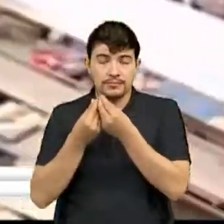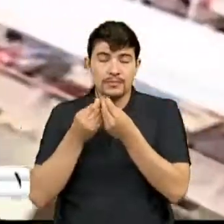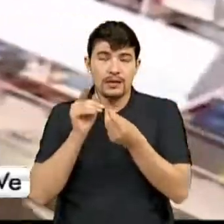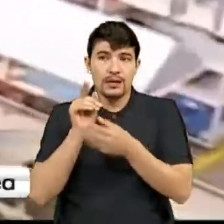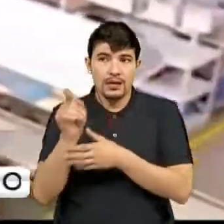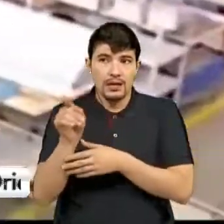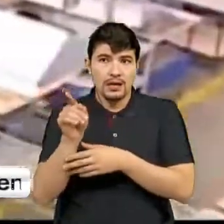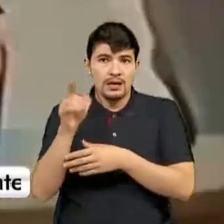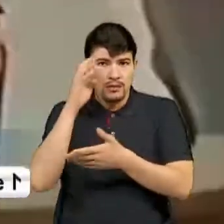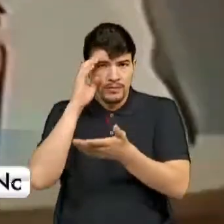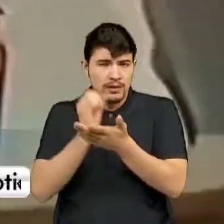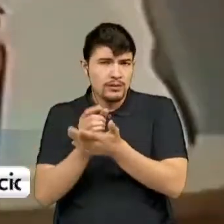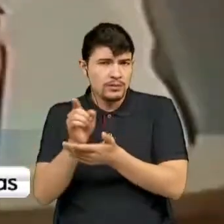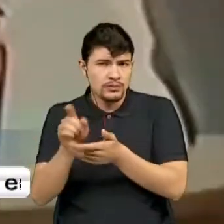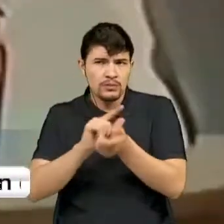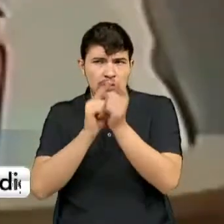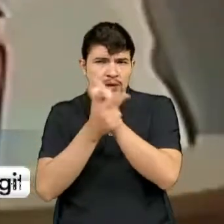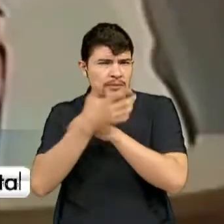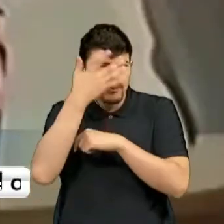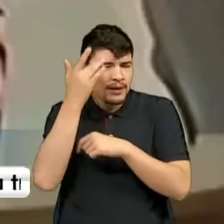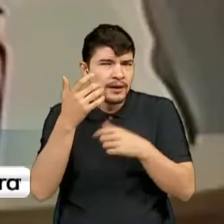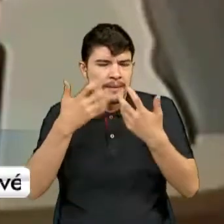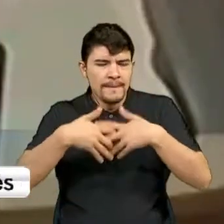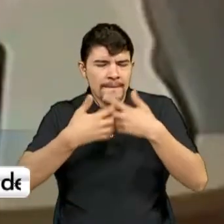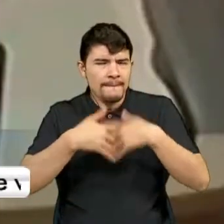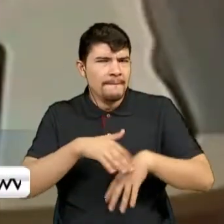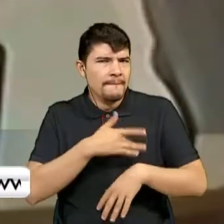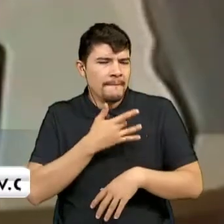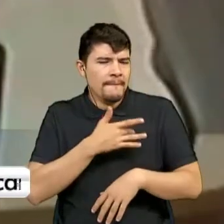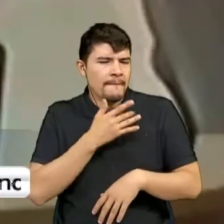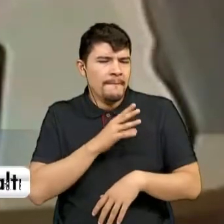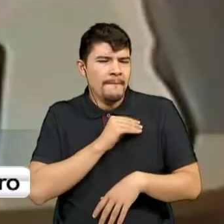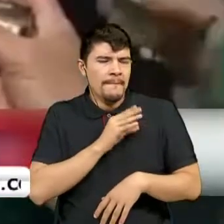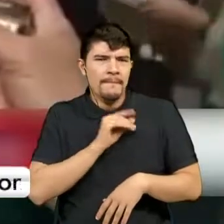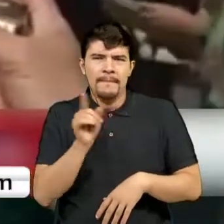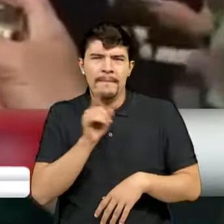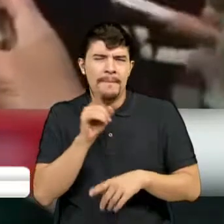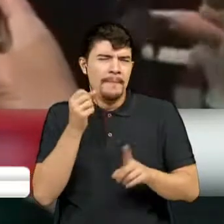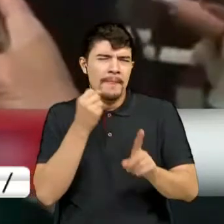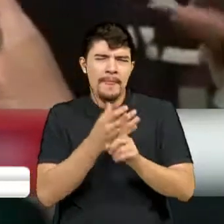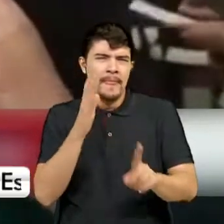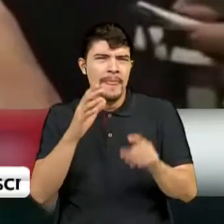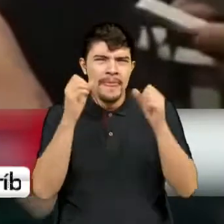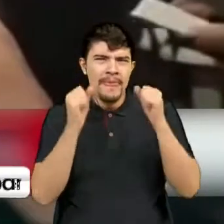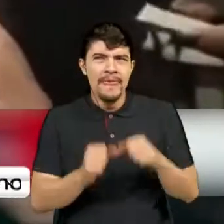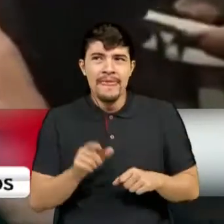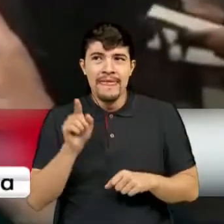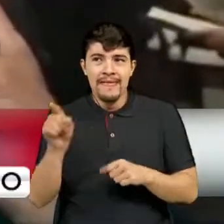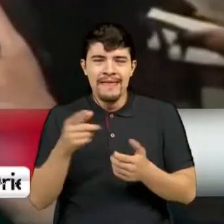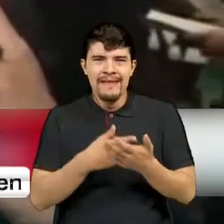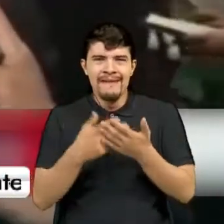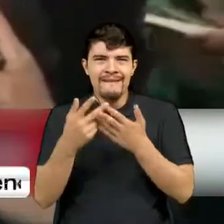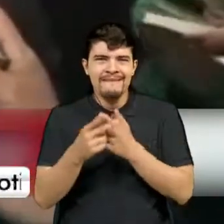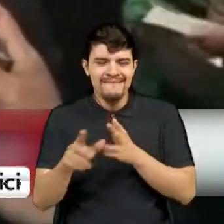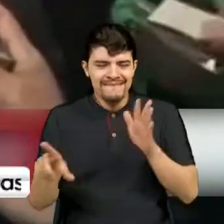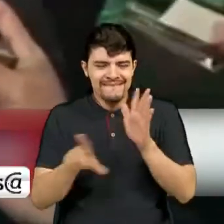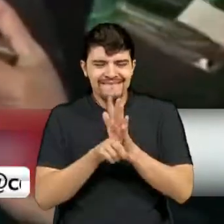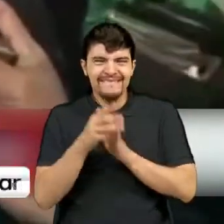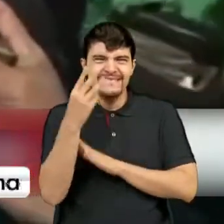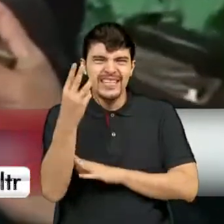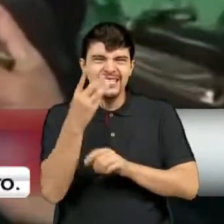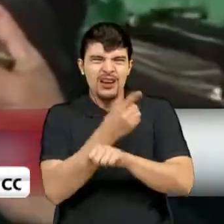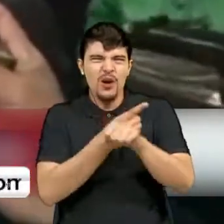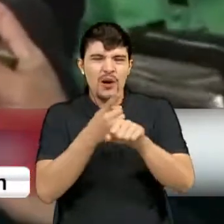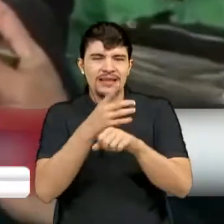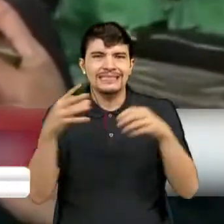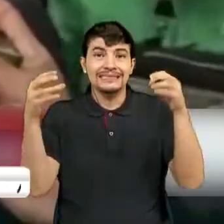manifestó que este ajuste busca que las empresas se sientan cómodas y no se impacten fuertemente. El proyecto de ley venía con 3 horas más y nosotros, para